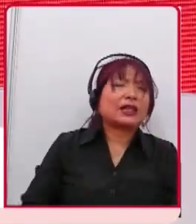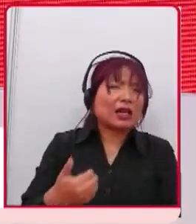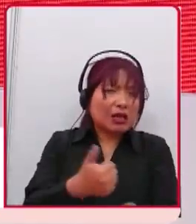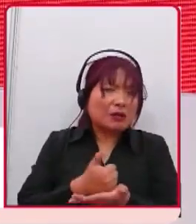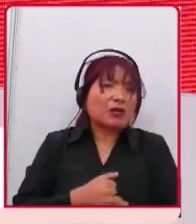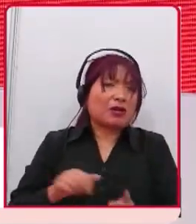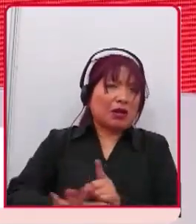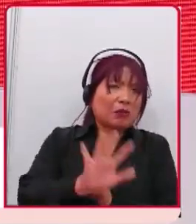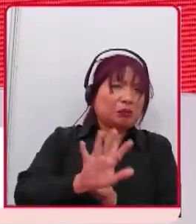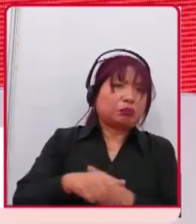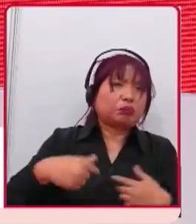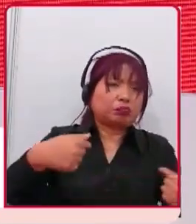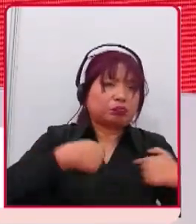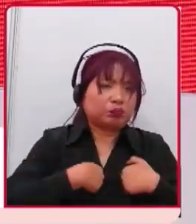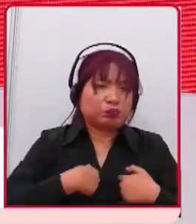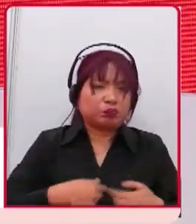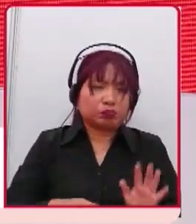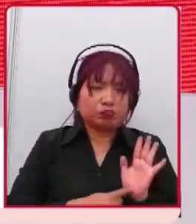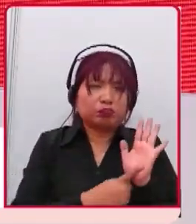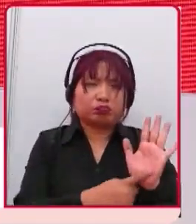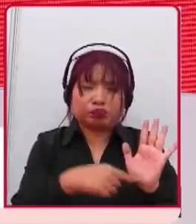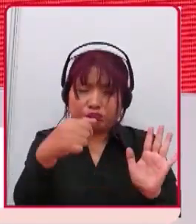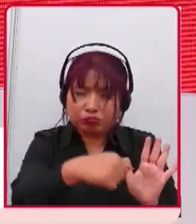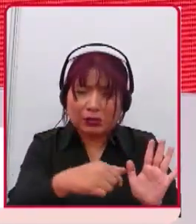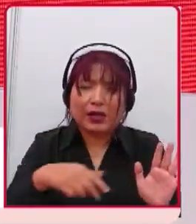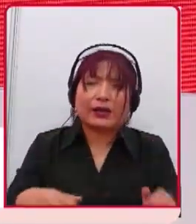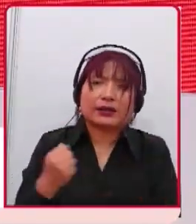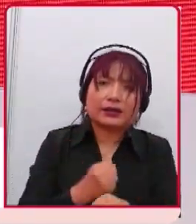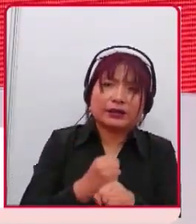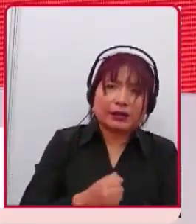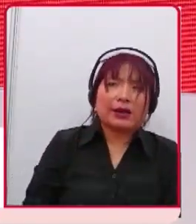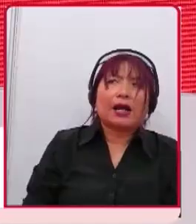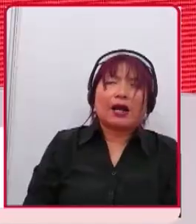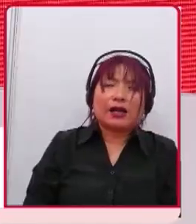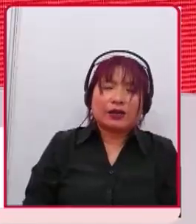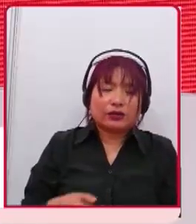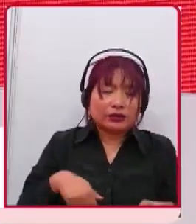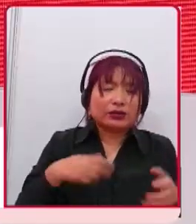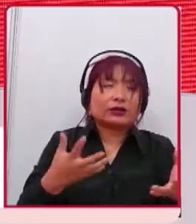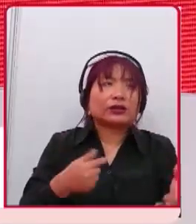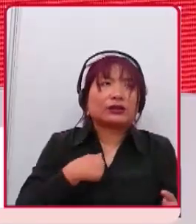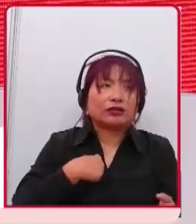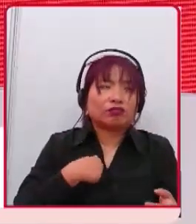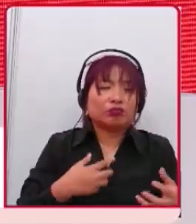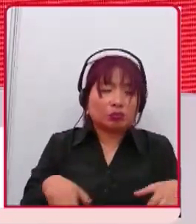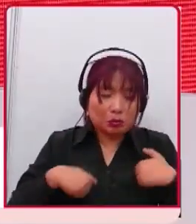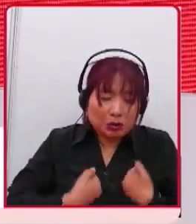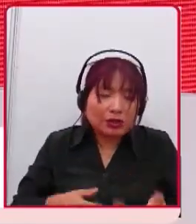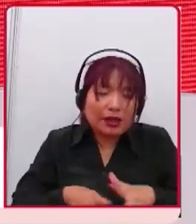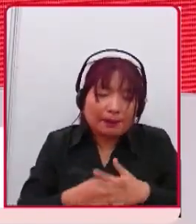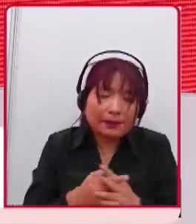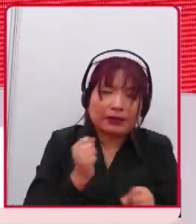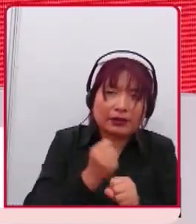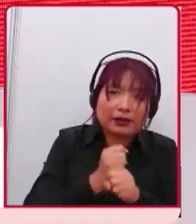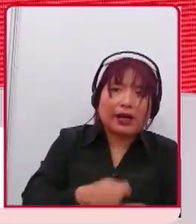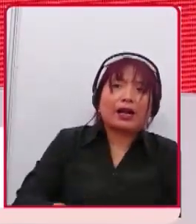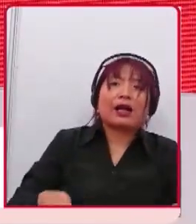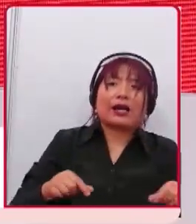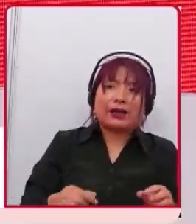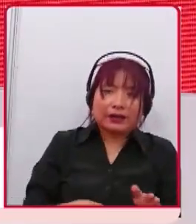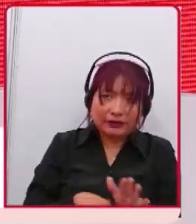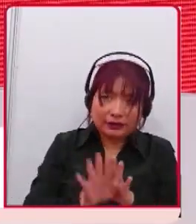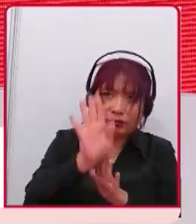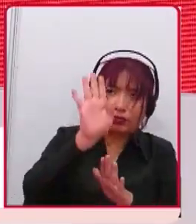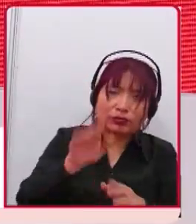era empezar a trabajar con todo el equipo en poder enfocarnos a elevar este valor y romper ese mito de que bajando los sólidos sí